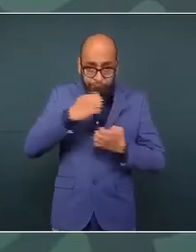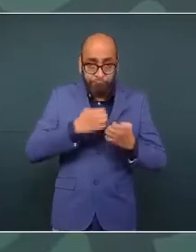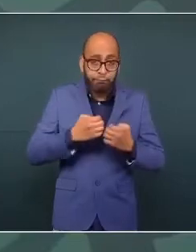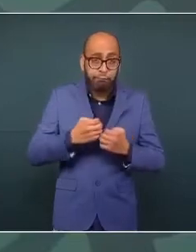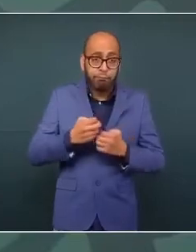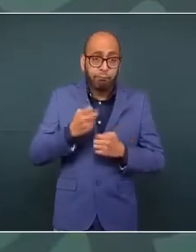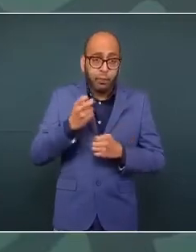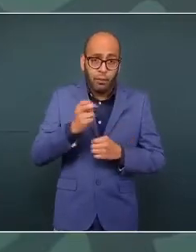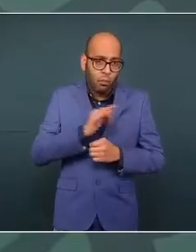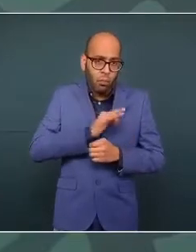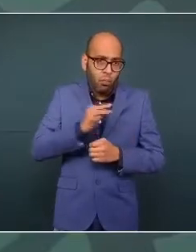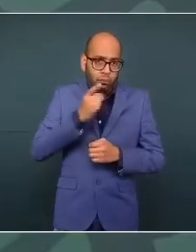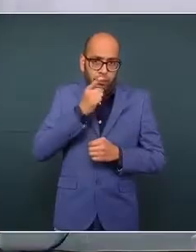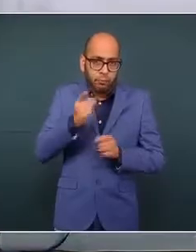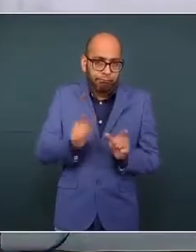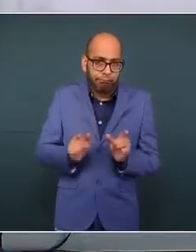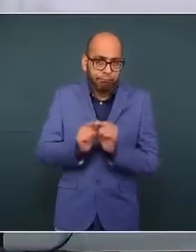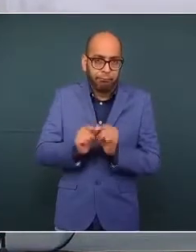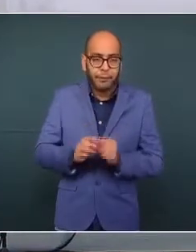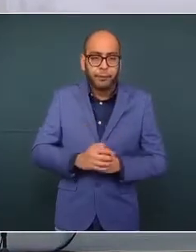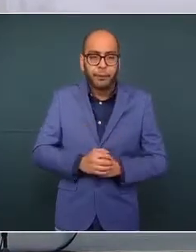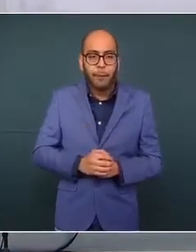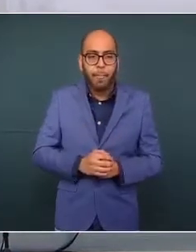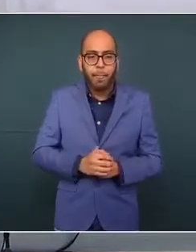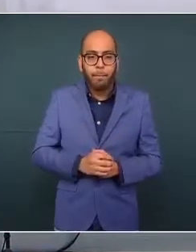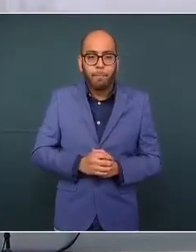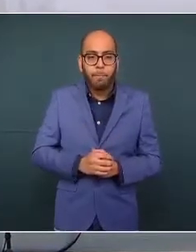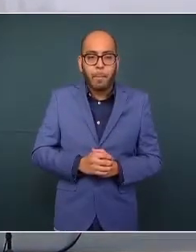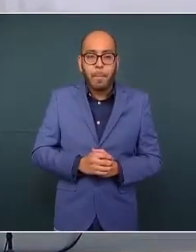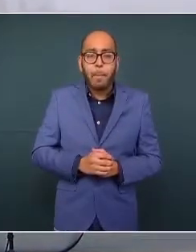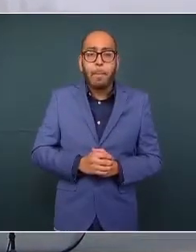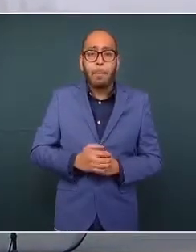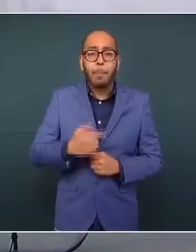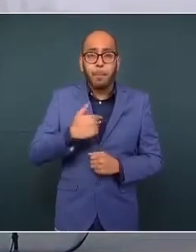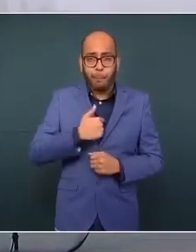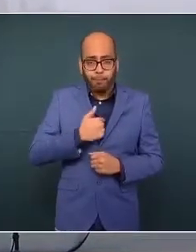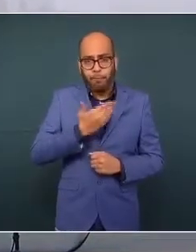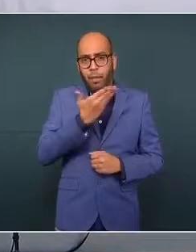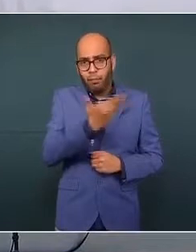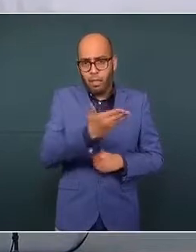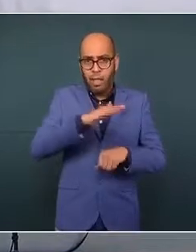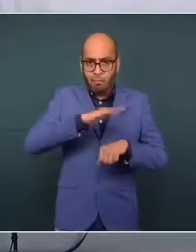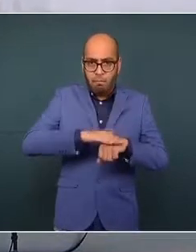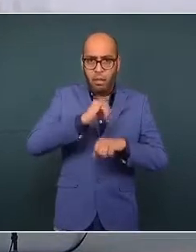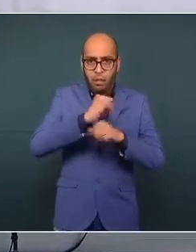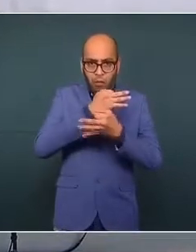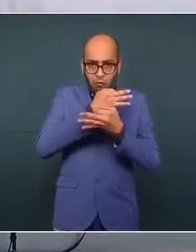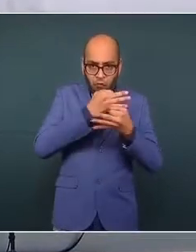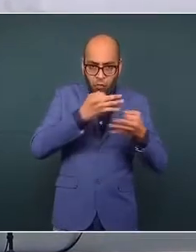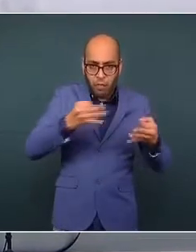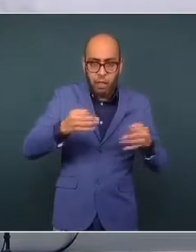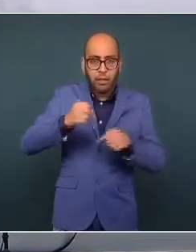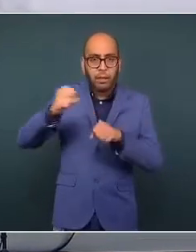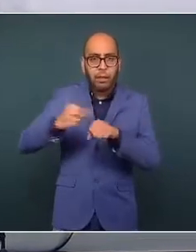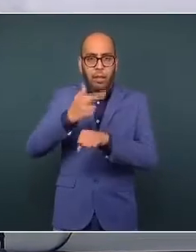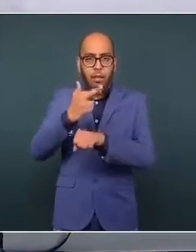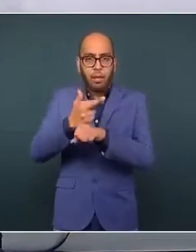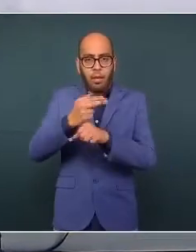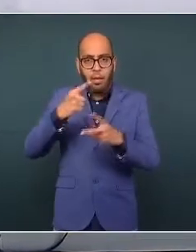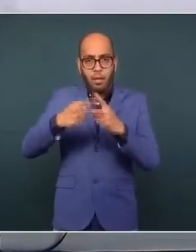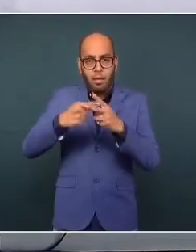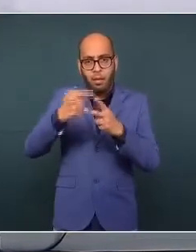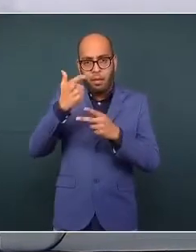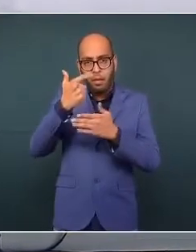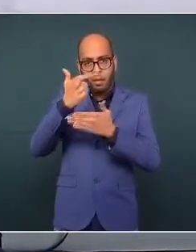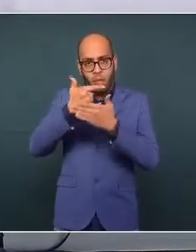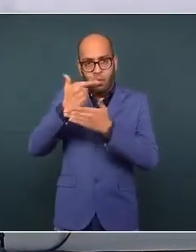yo contestar. Vamos a pedirle más información a la secretaria de Economía, que es